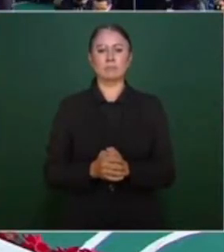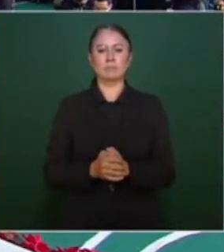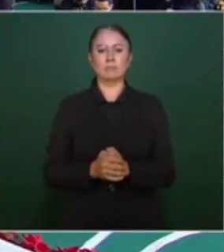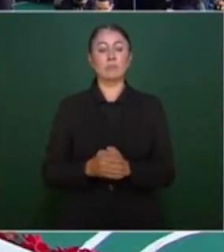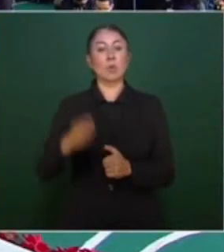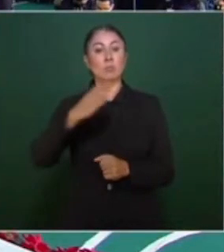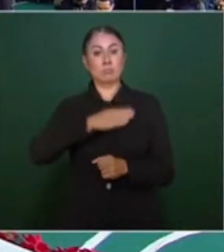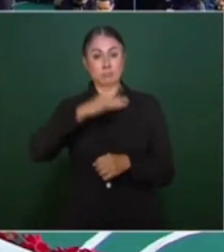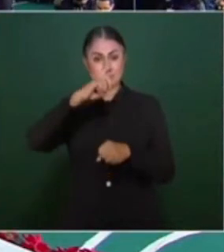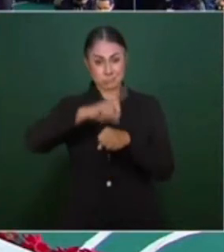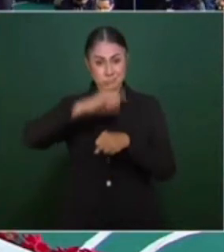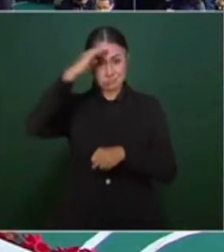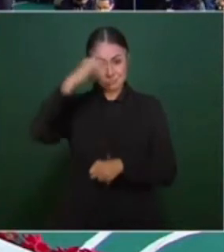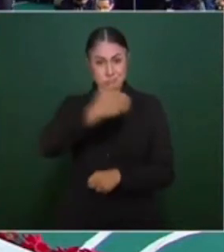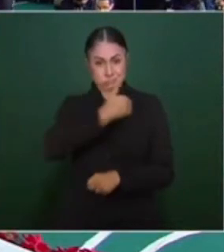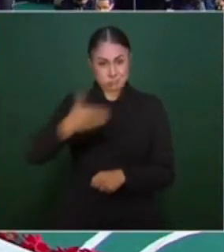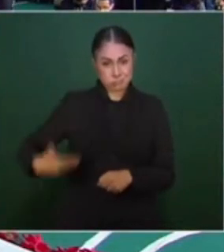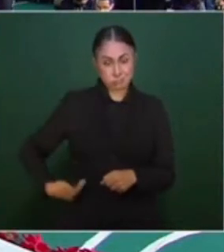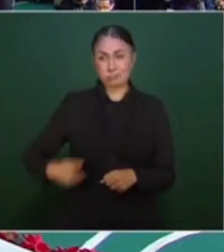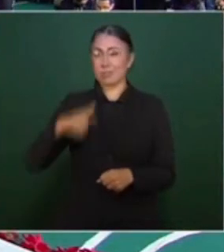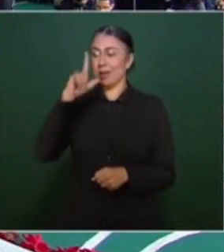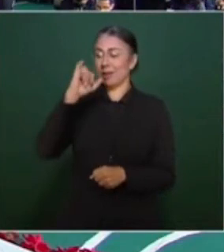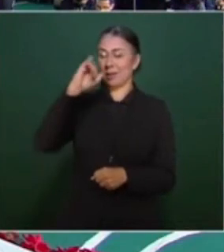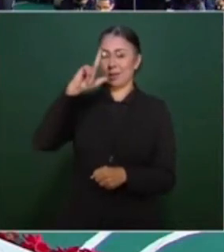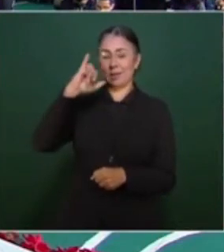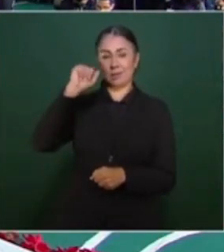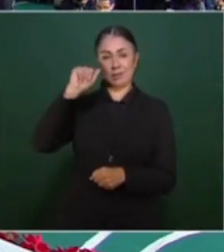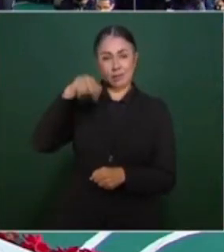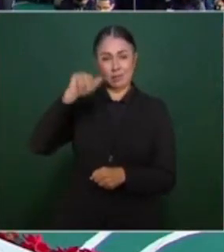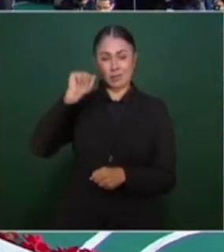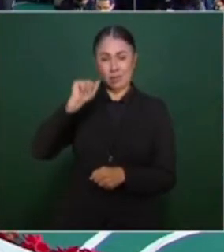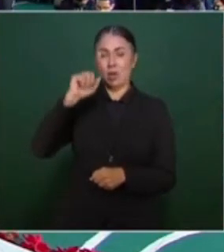Buenos días, señor presidente. Liliana Rodríguez, del Sol de Nayarit.